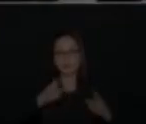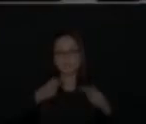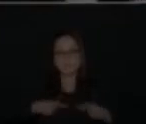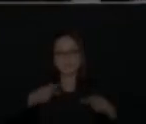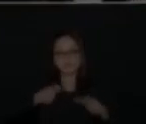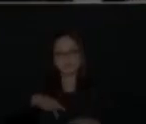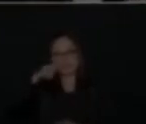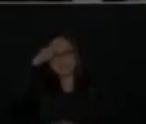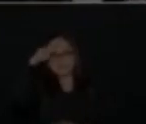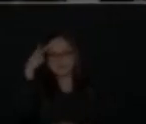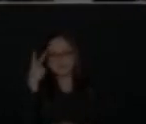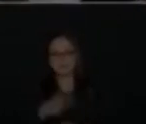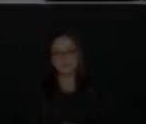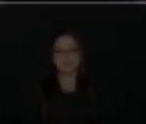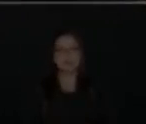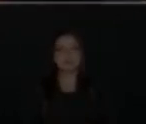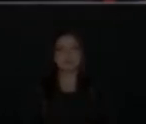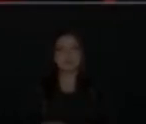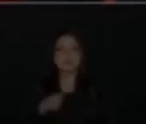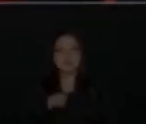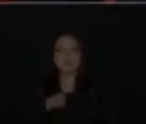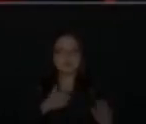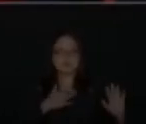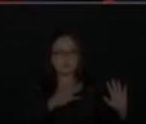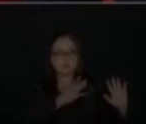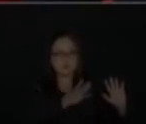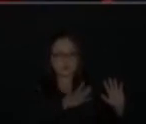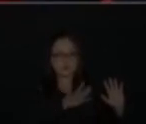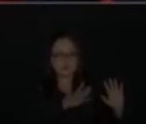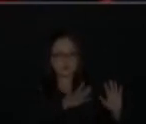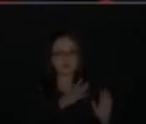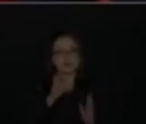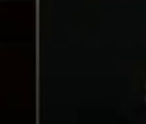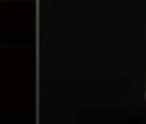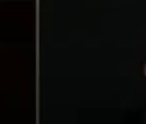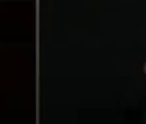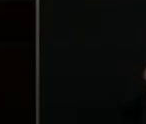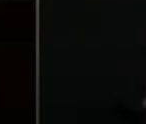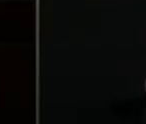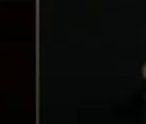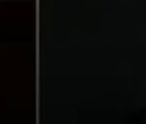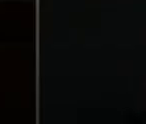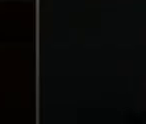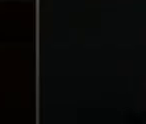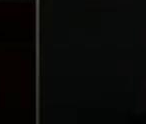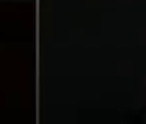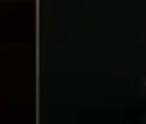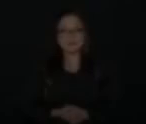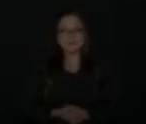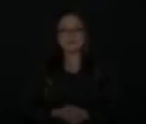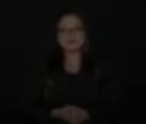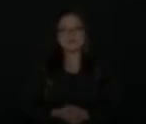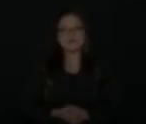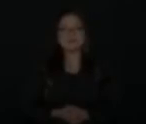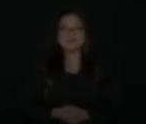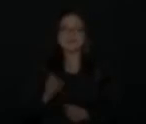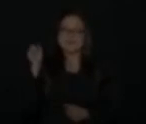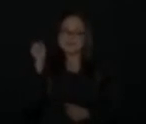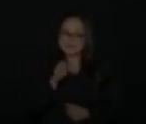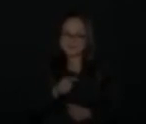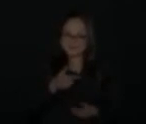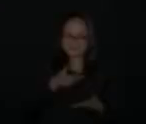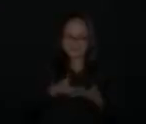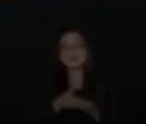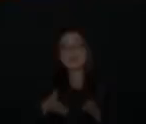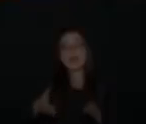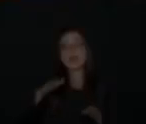Durante la toma de protesta de Andrés Manuel López Obrador el 1 de diciembre de 2018, el presidente refrendó su compromiso de campaña de no iniciar